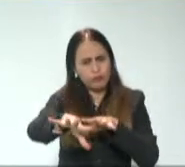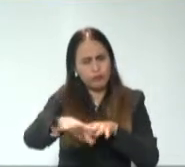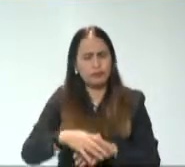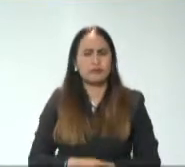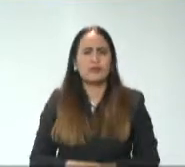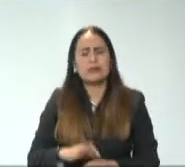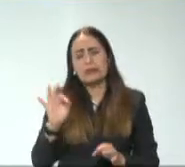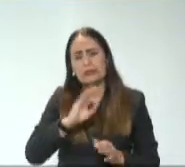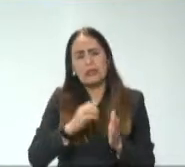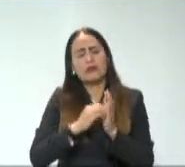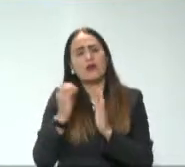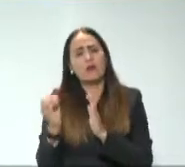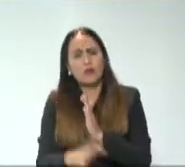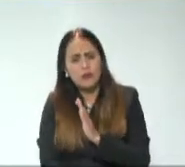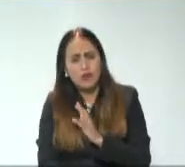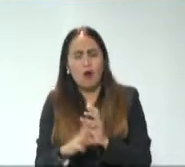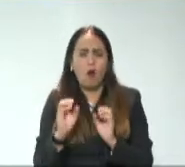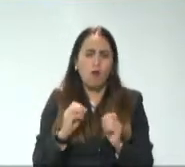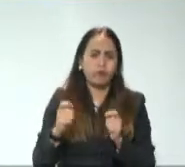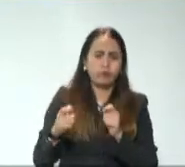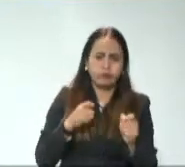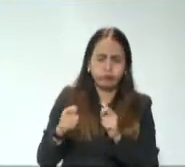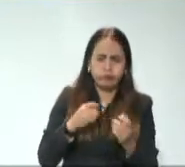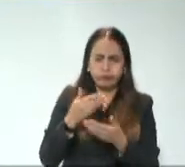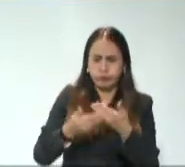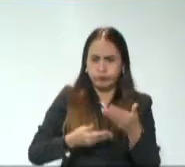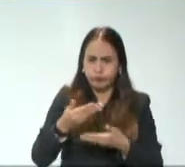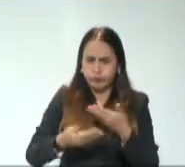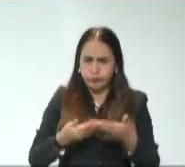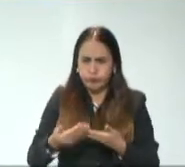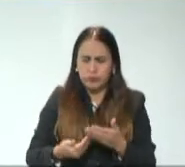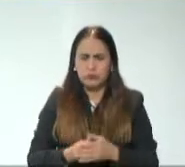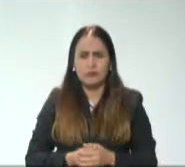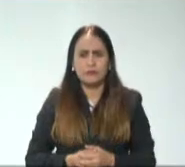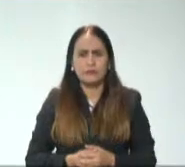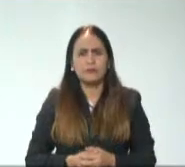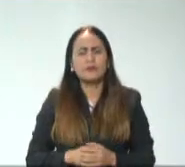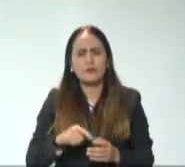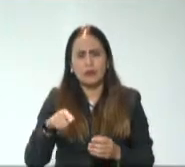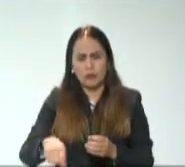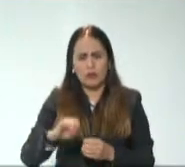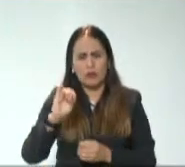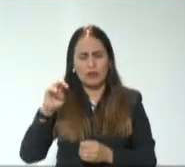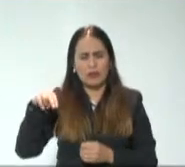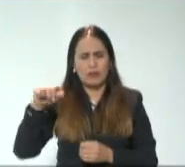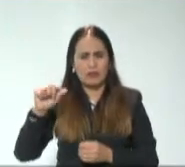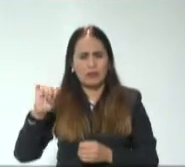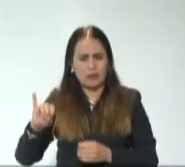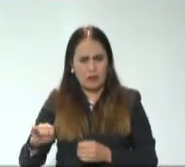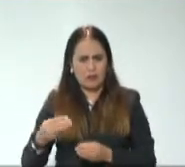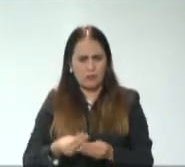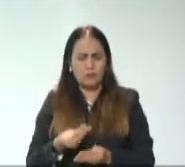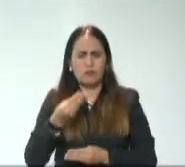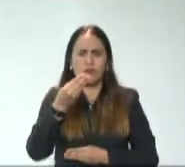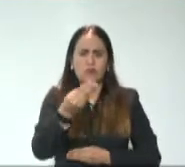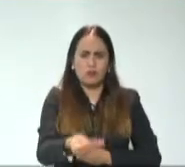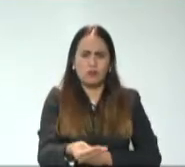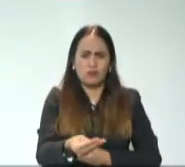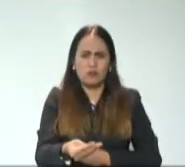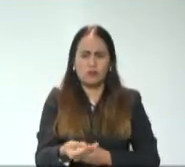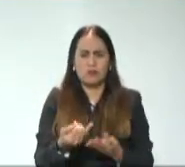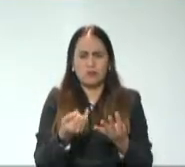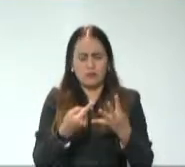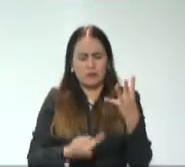de desechamiento o de regularización del trámite y se remitieron al linai así como el cierre de la